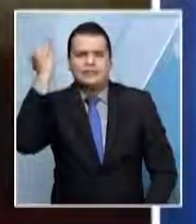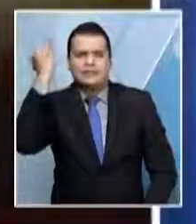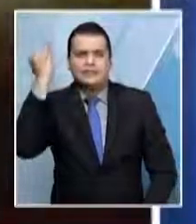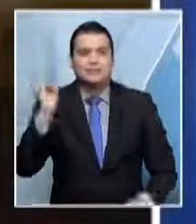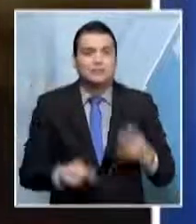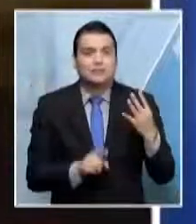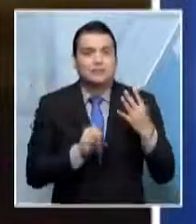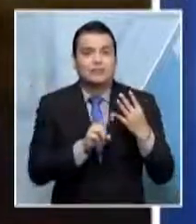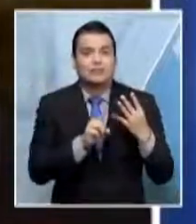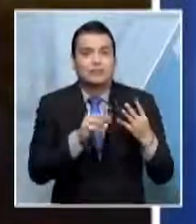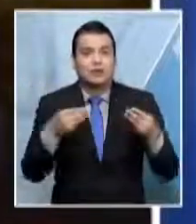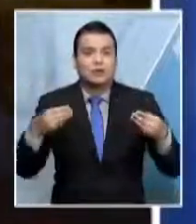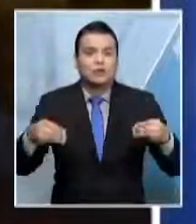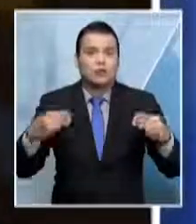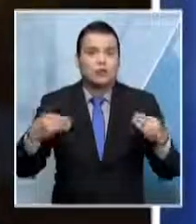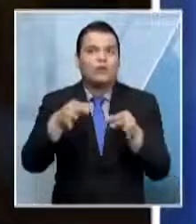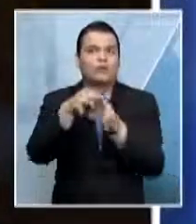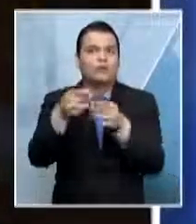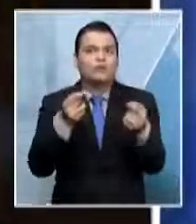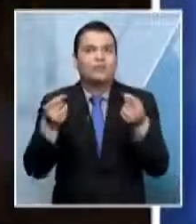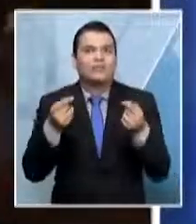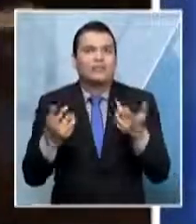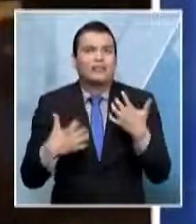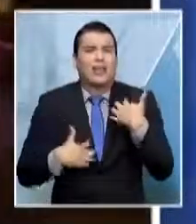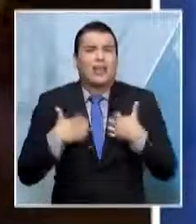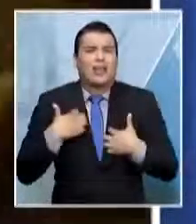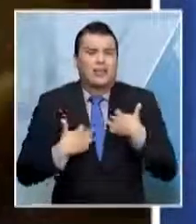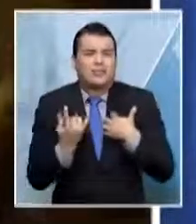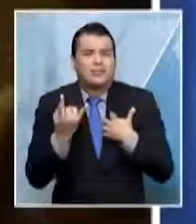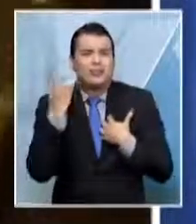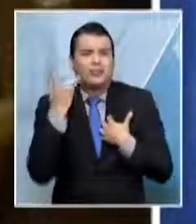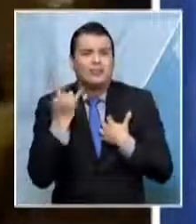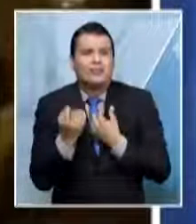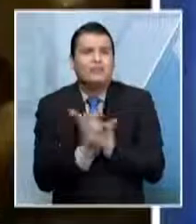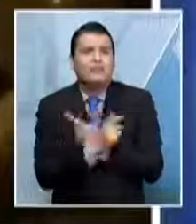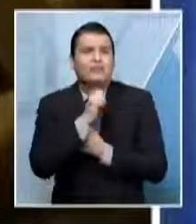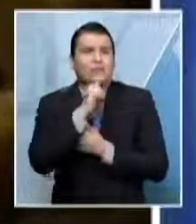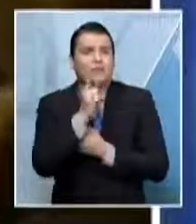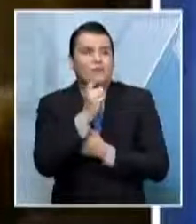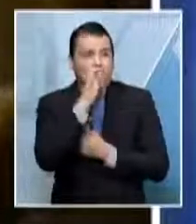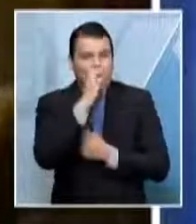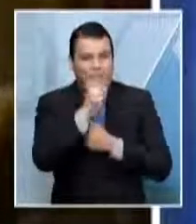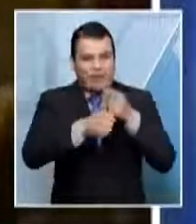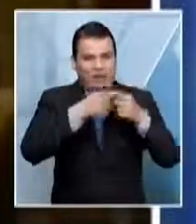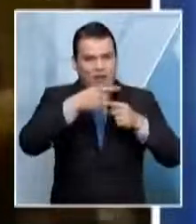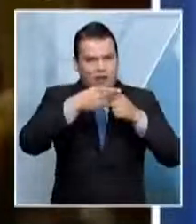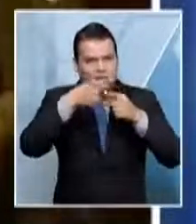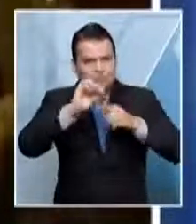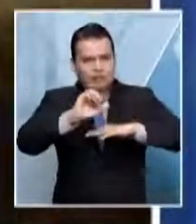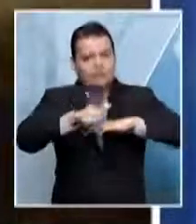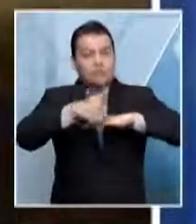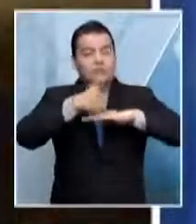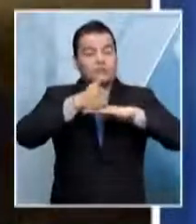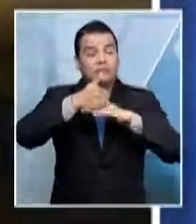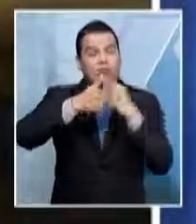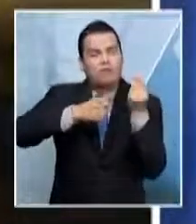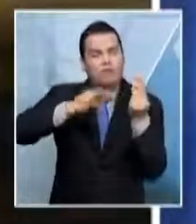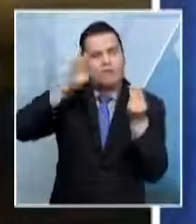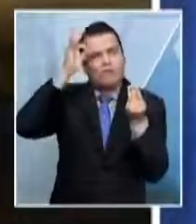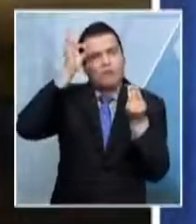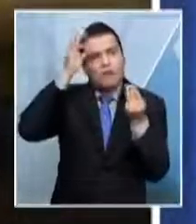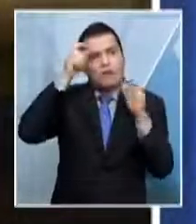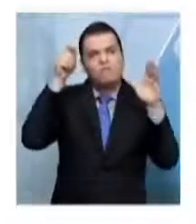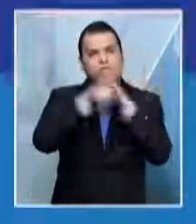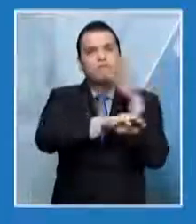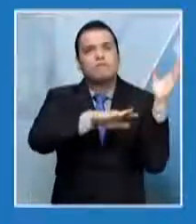Temor en el centro del Valle del Cauca por el incremento de la violencia ante el asesinato de Beto Rentería, antiguo capo del